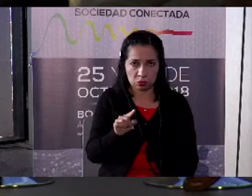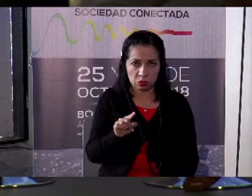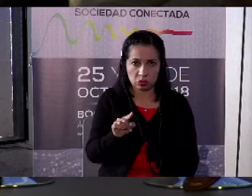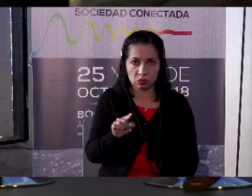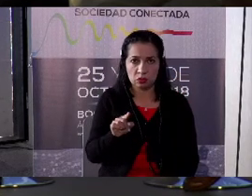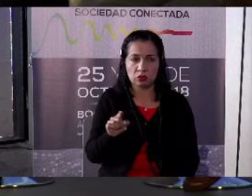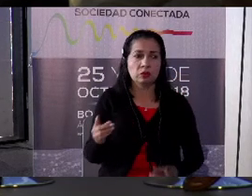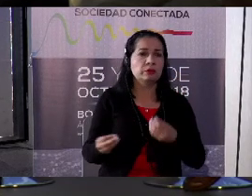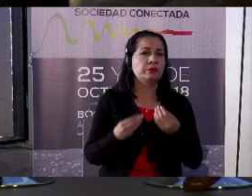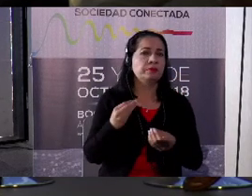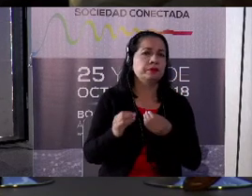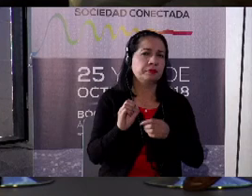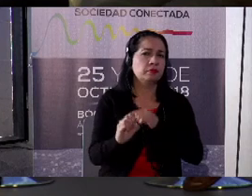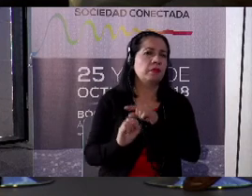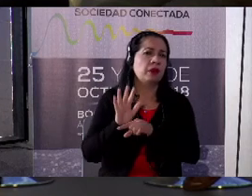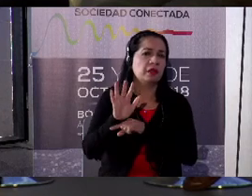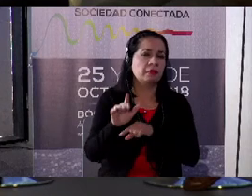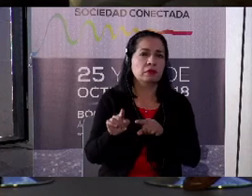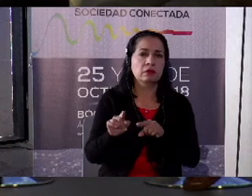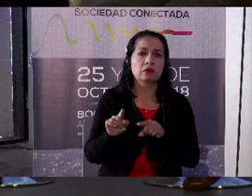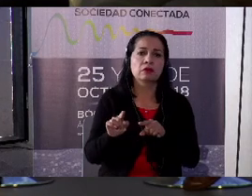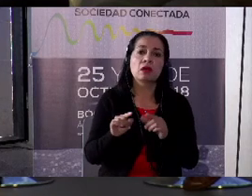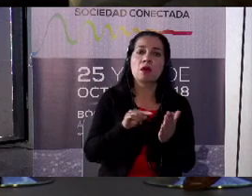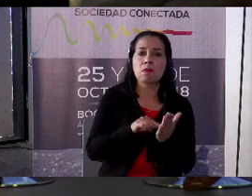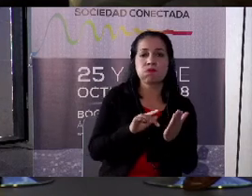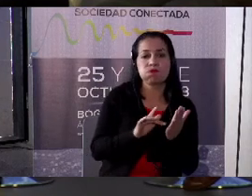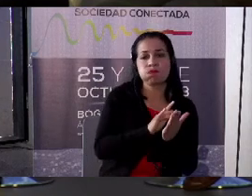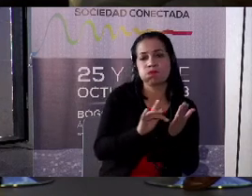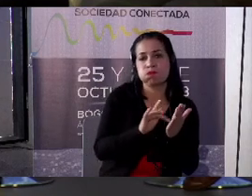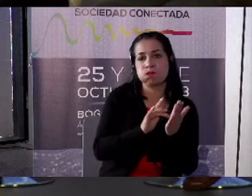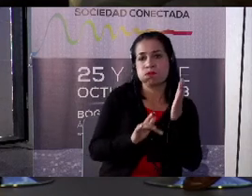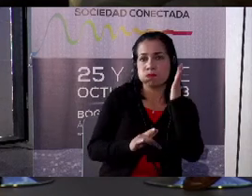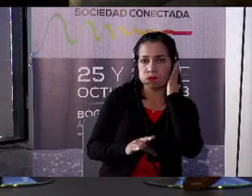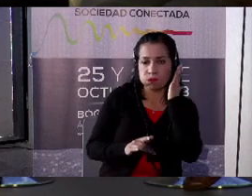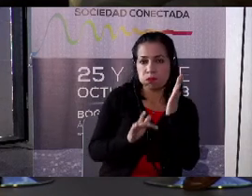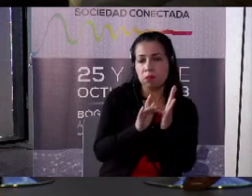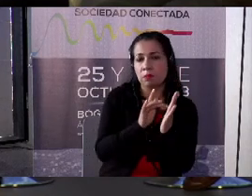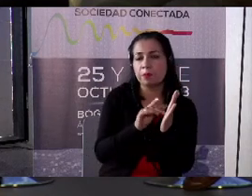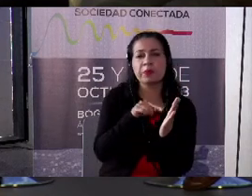as Mob and as moving